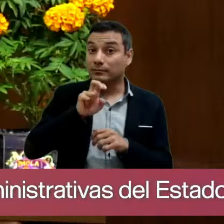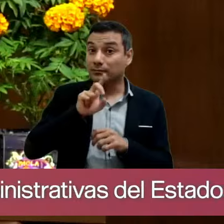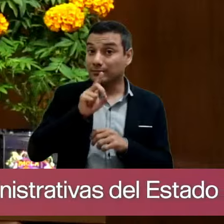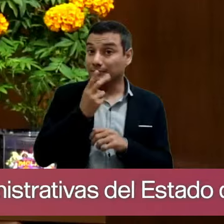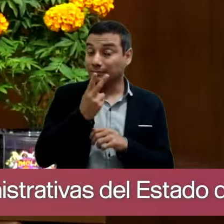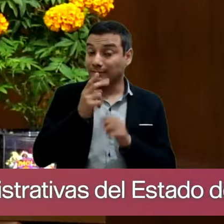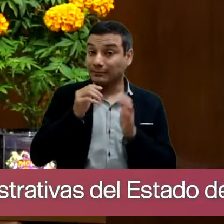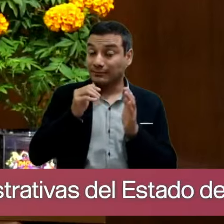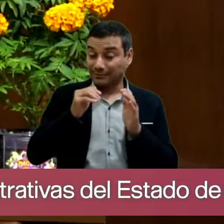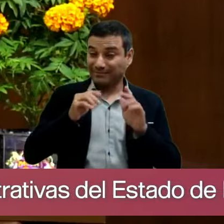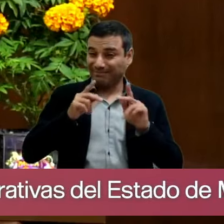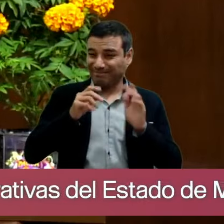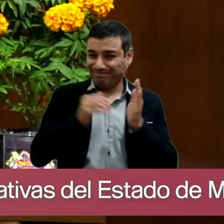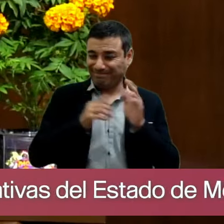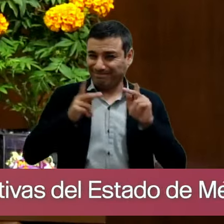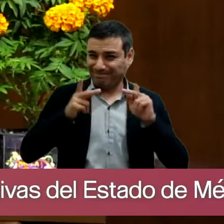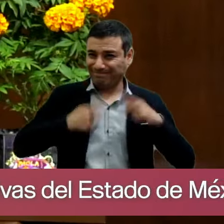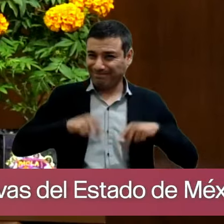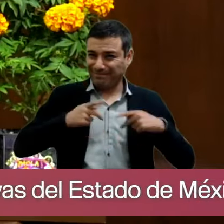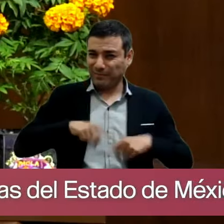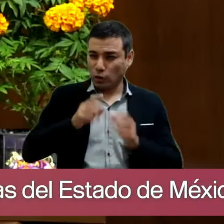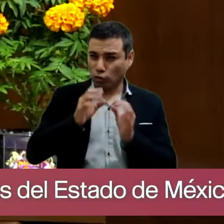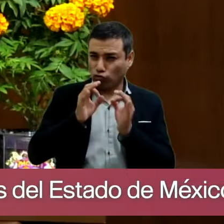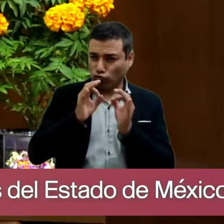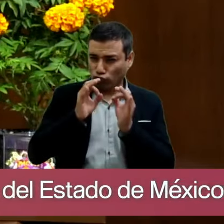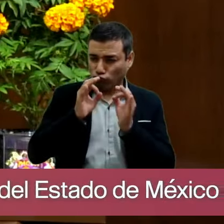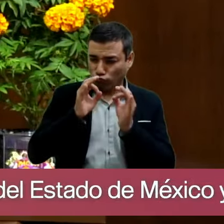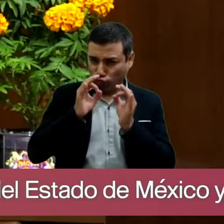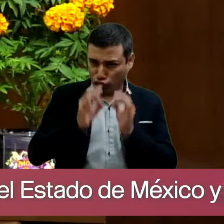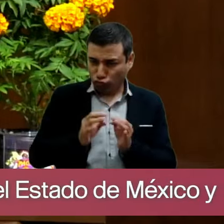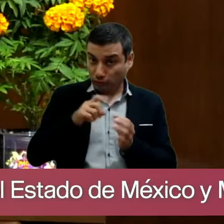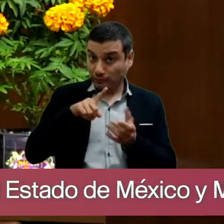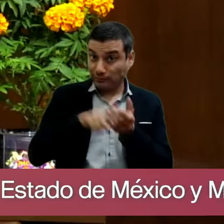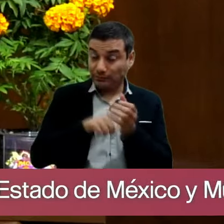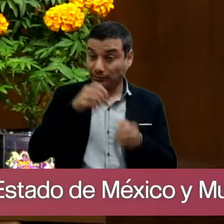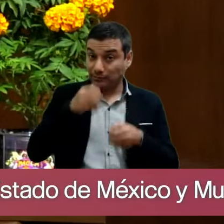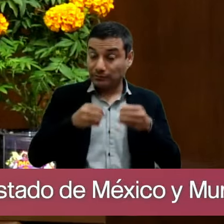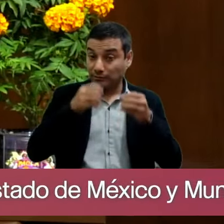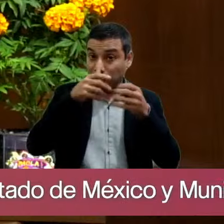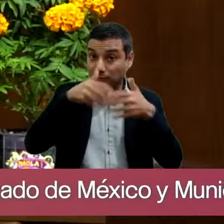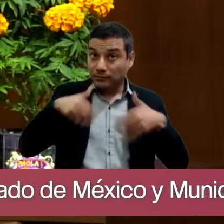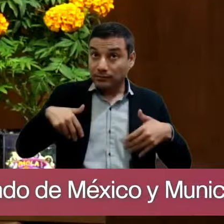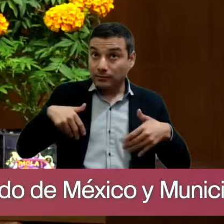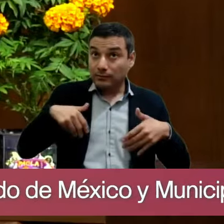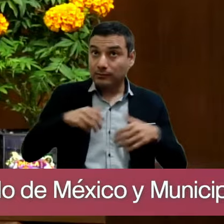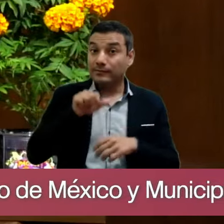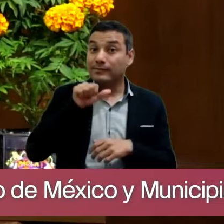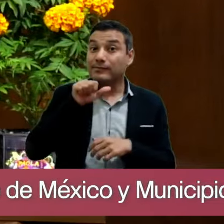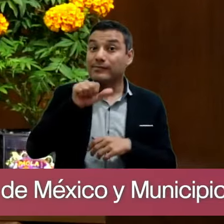44,232 personas servidoras públicas que había en el Poder Judicial,